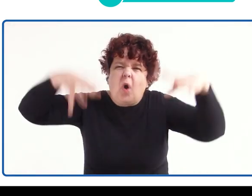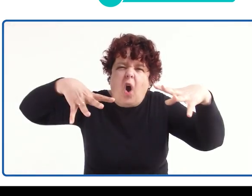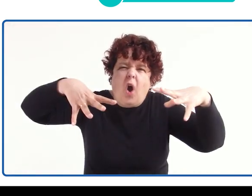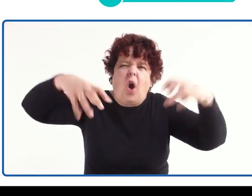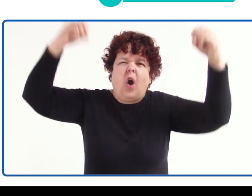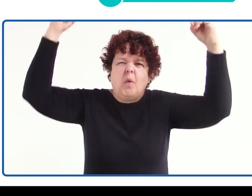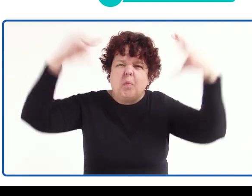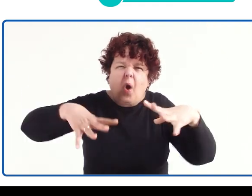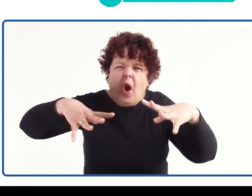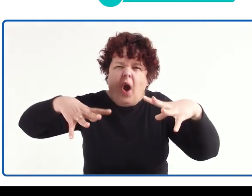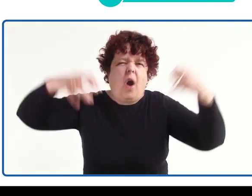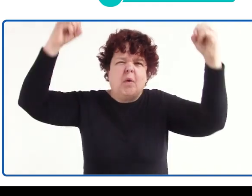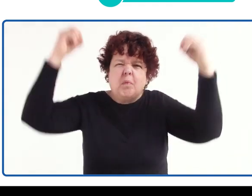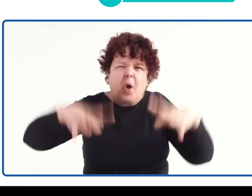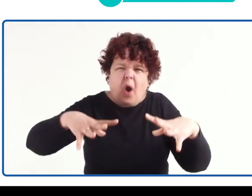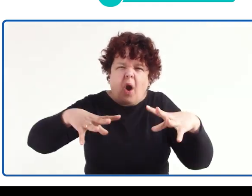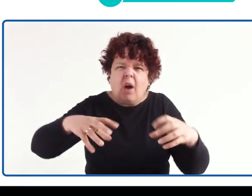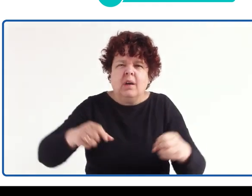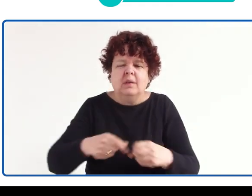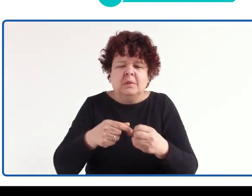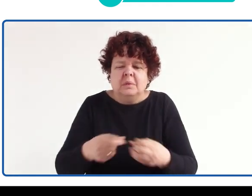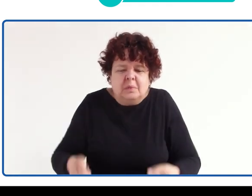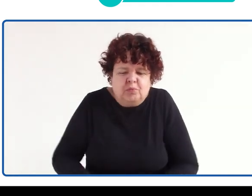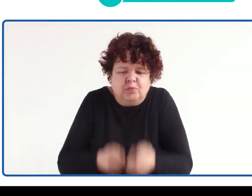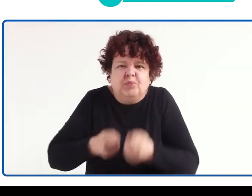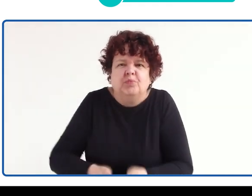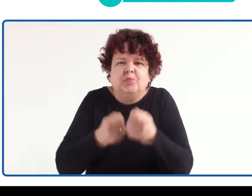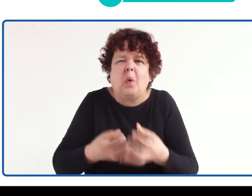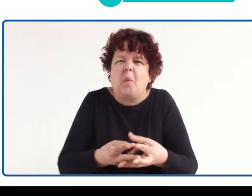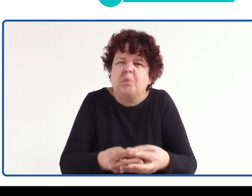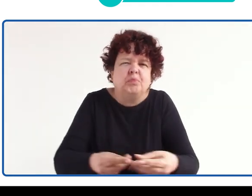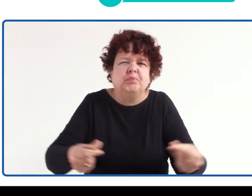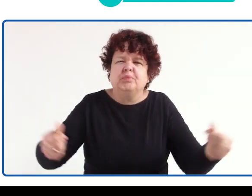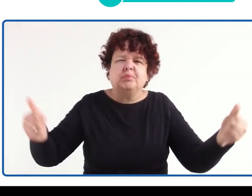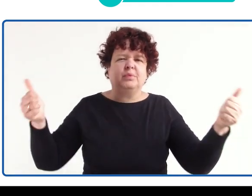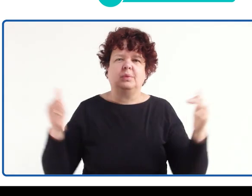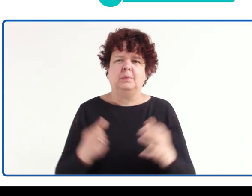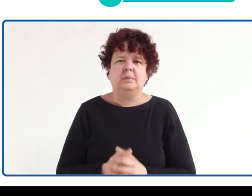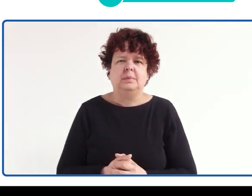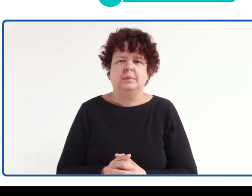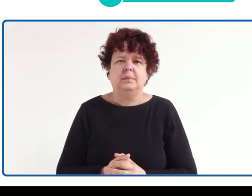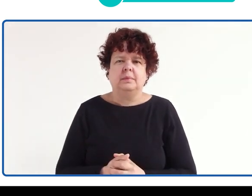llueve, es tan fuerte que se pierde la cosecha.